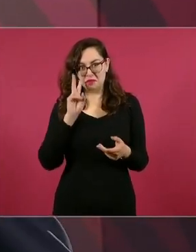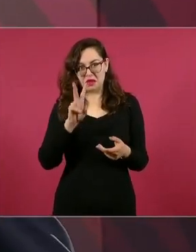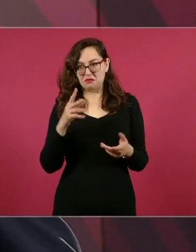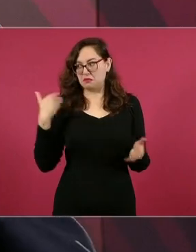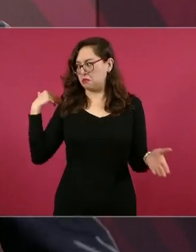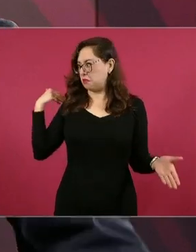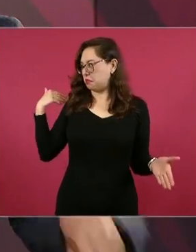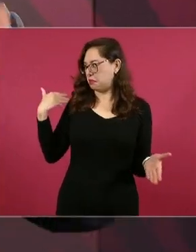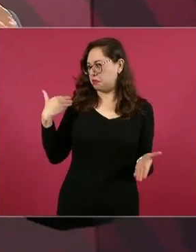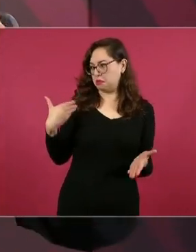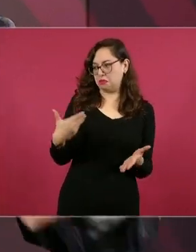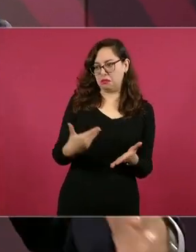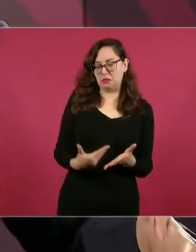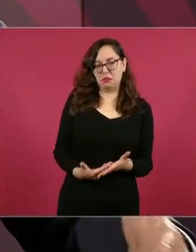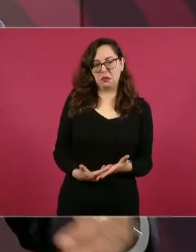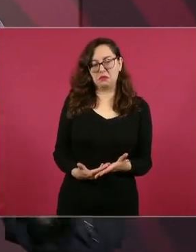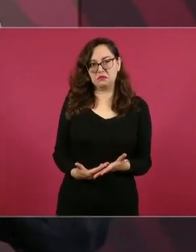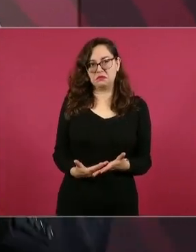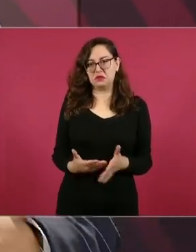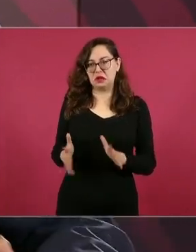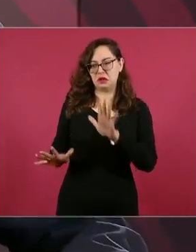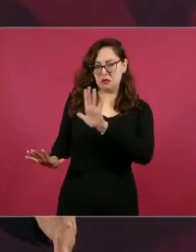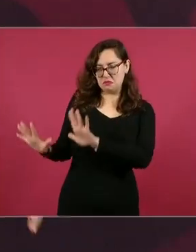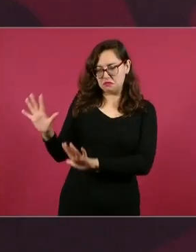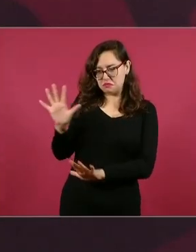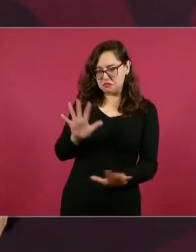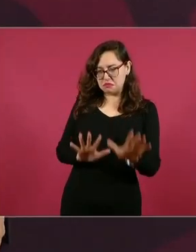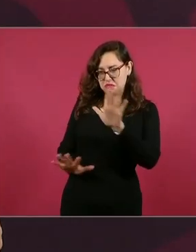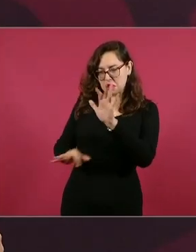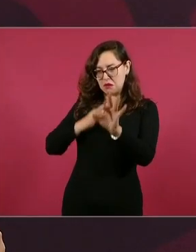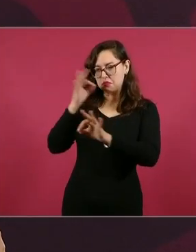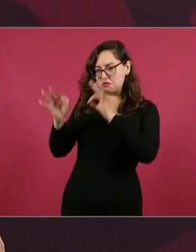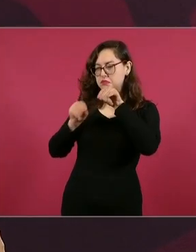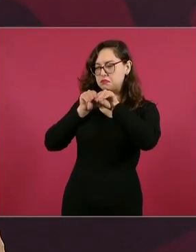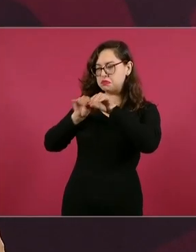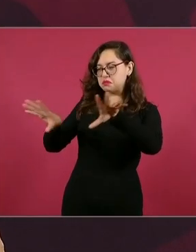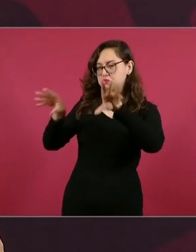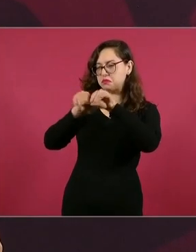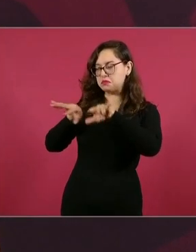una andanada de